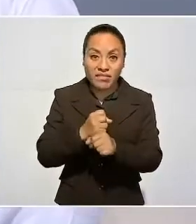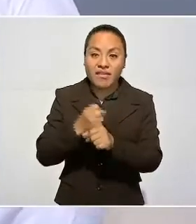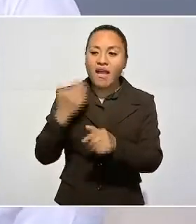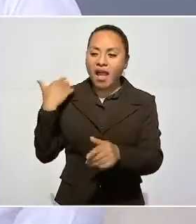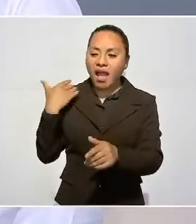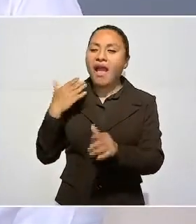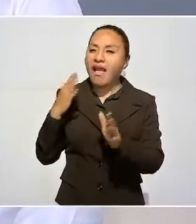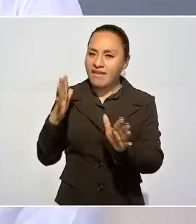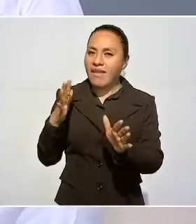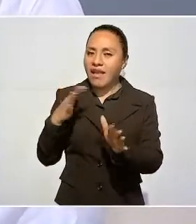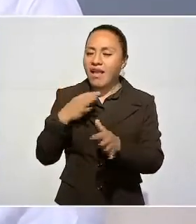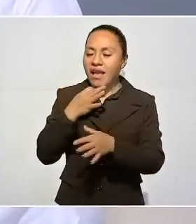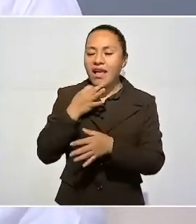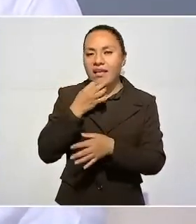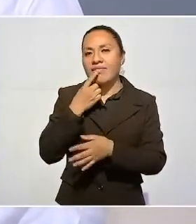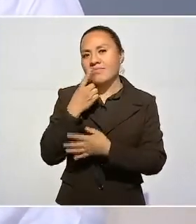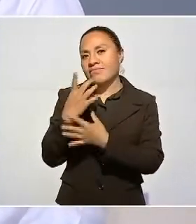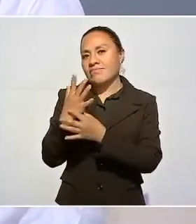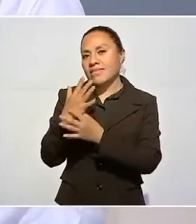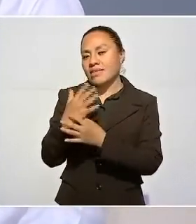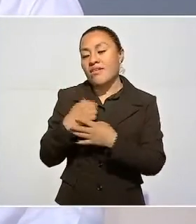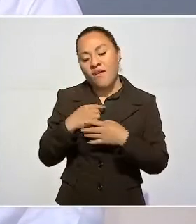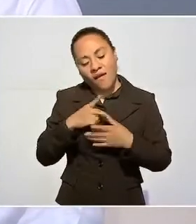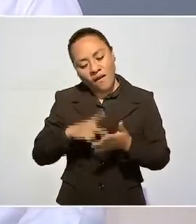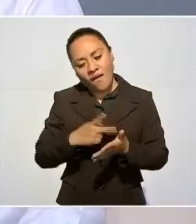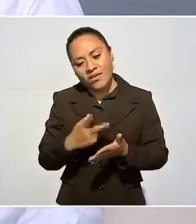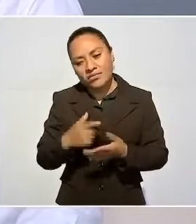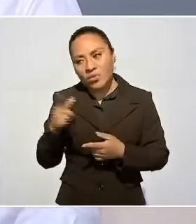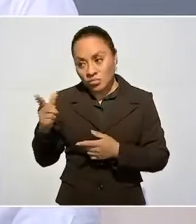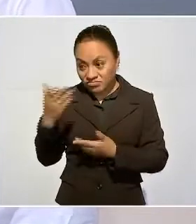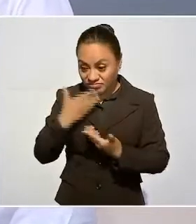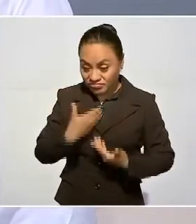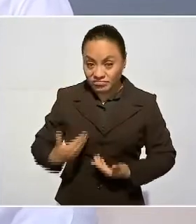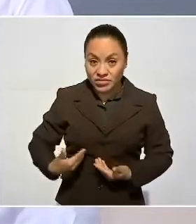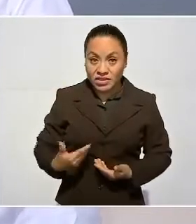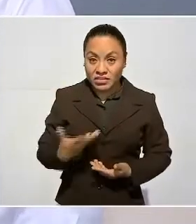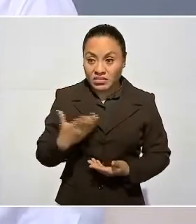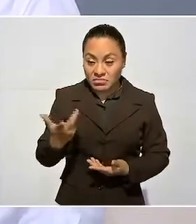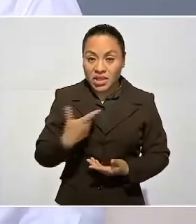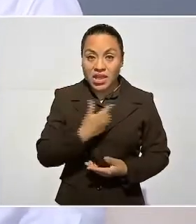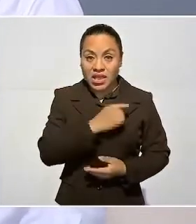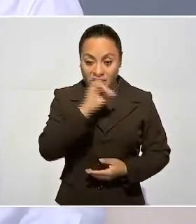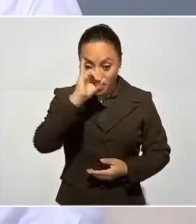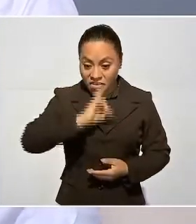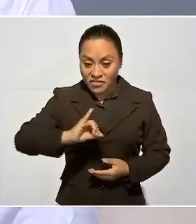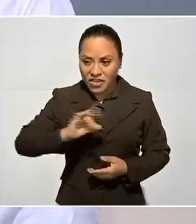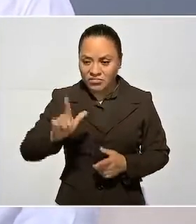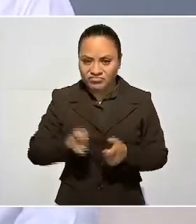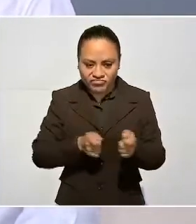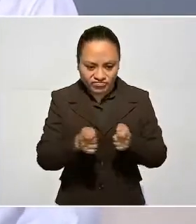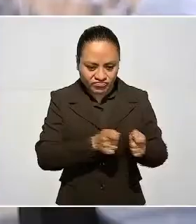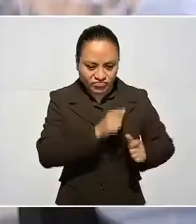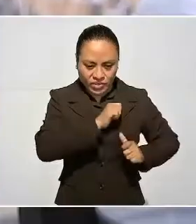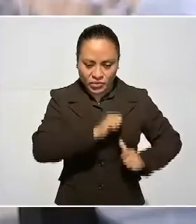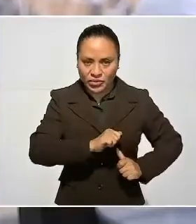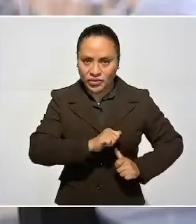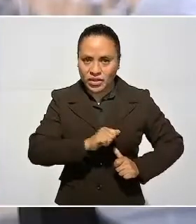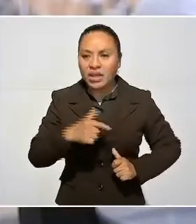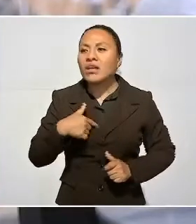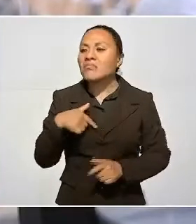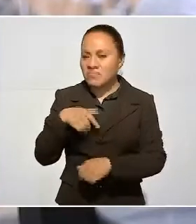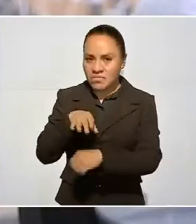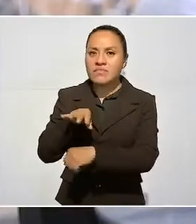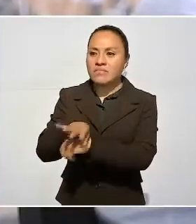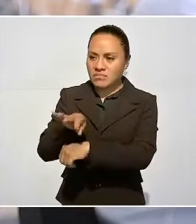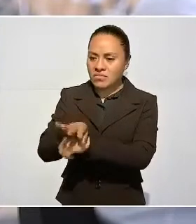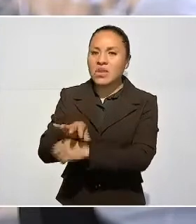repito. Usted, como jefe de Estado y de Gobierno, como líder de los mexicanos, tiene nuestro apoyo